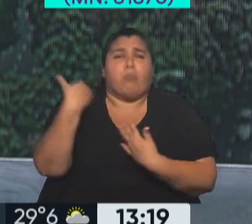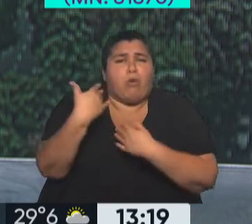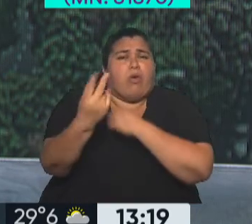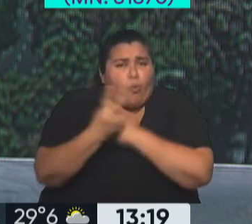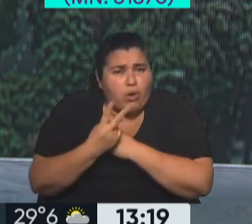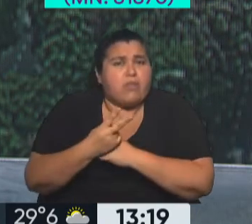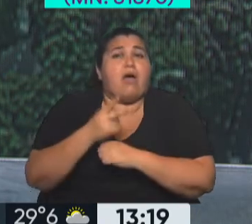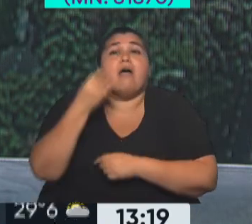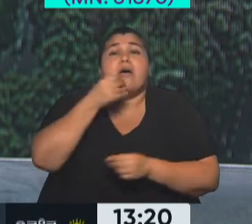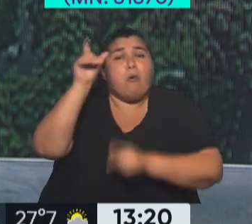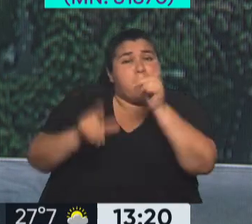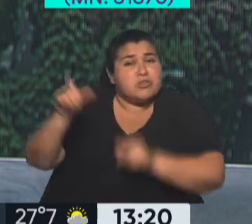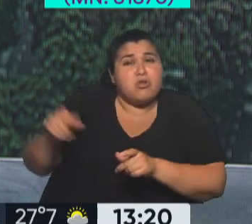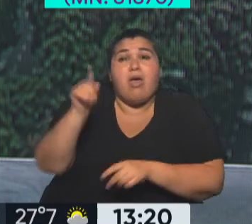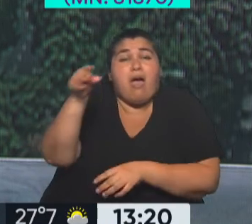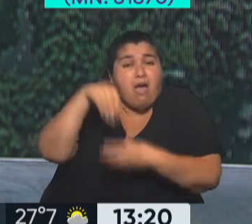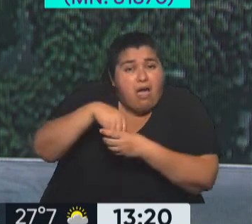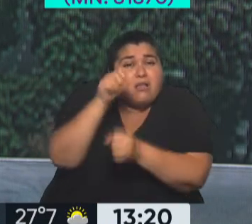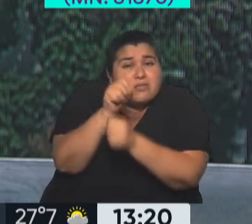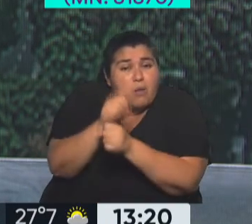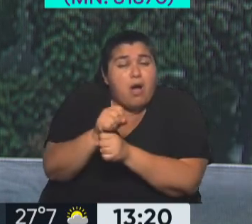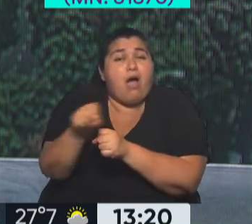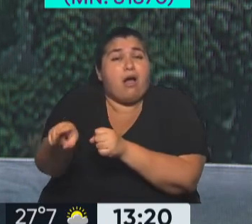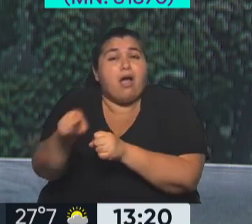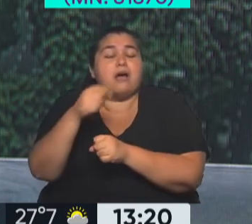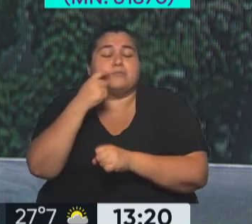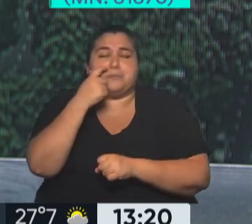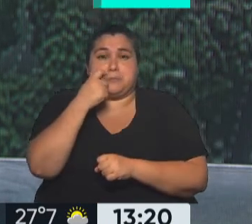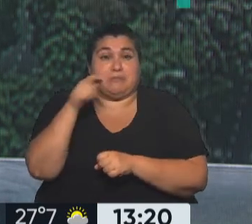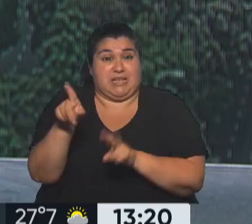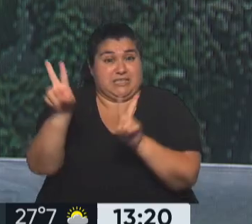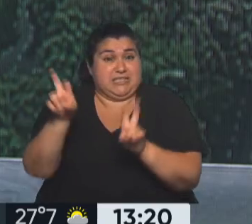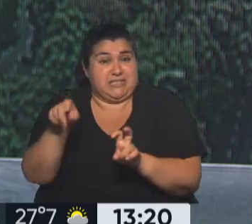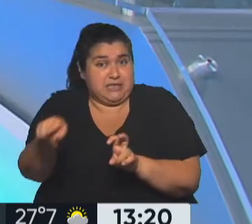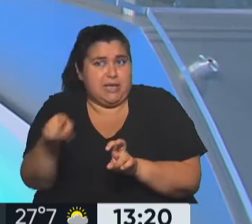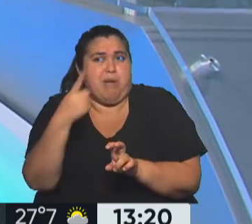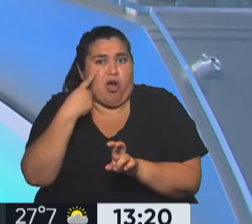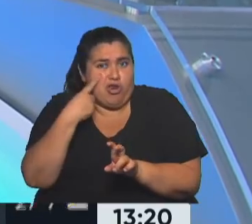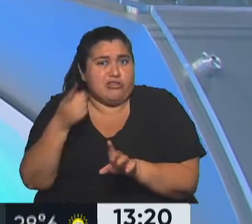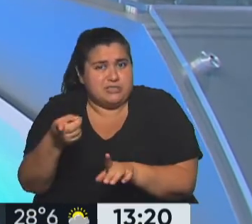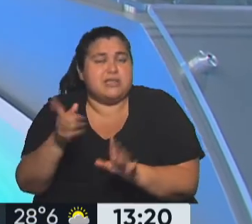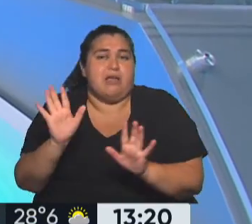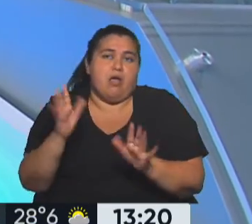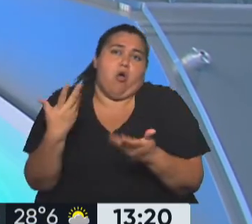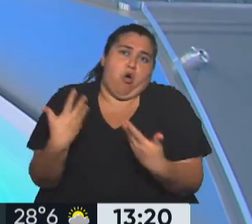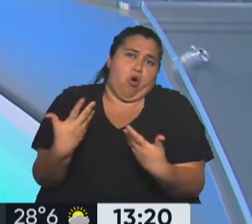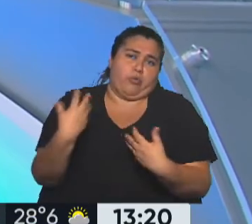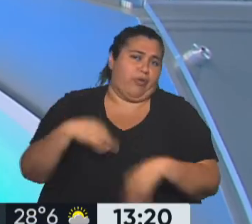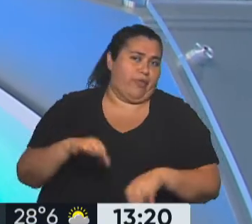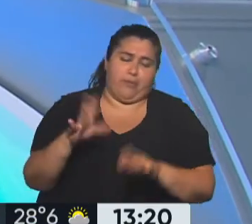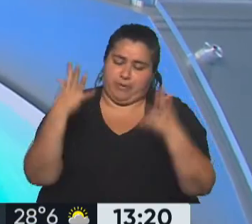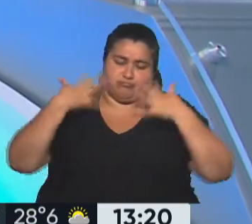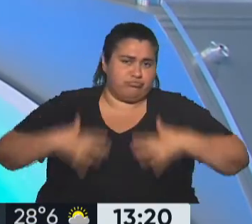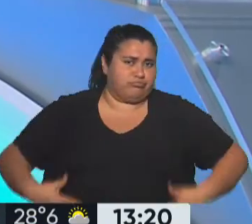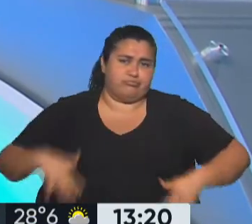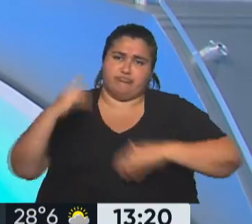adecuadamente. Y las personas que trabajan en esto o de esto, claramente lo que tienen que usar son las protecciones